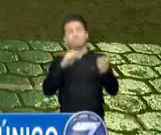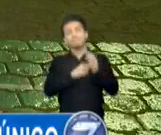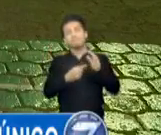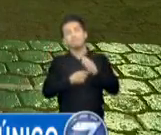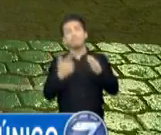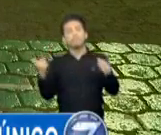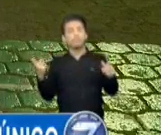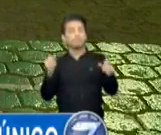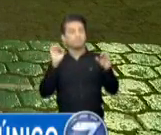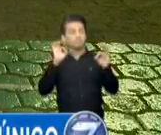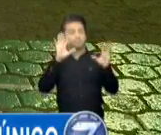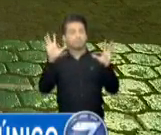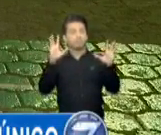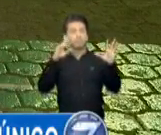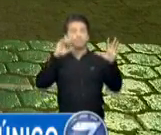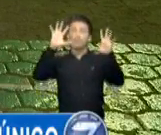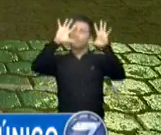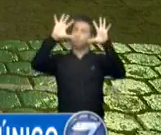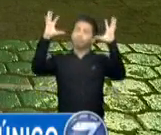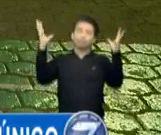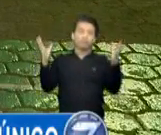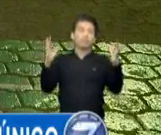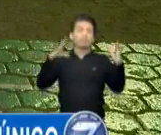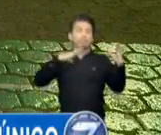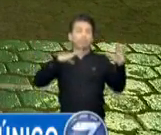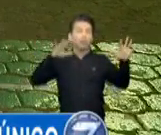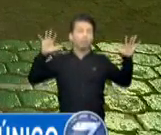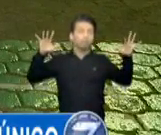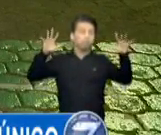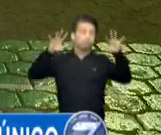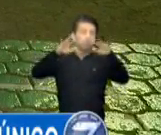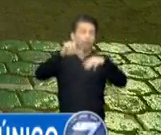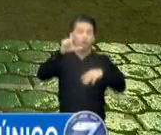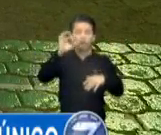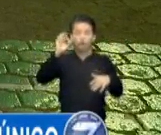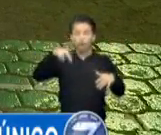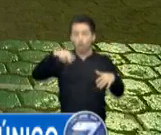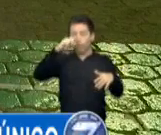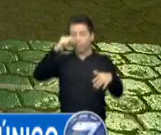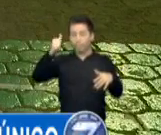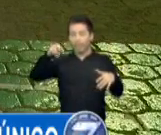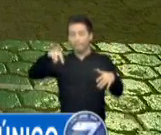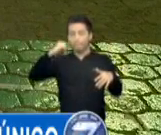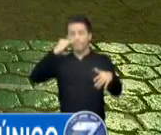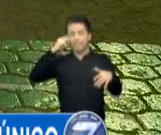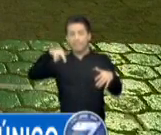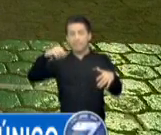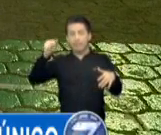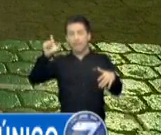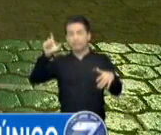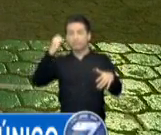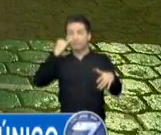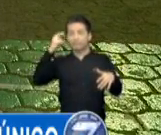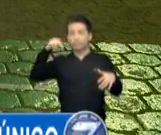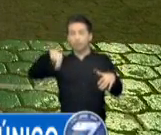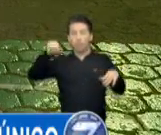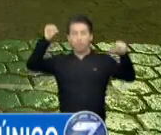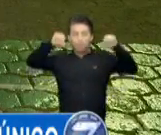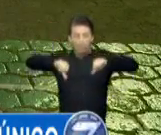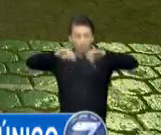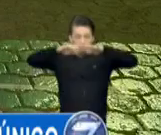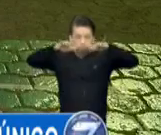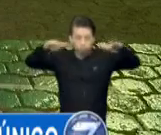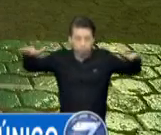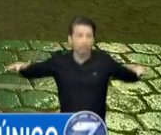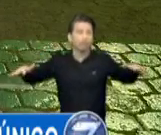mucha contaminación el eclipse nos revela muchas cosas de nosotros mismos la atmósfera nos revela que está opaca que